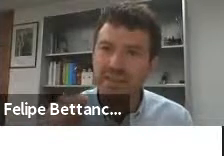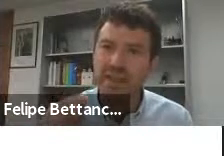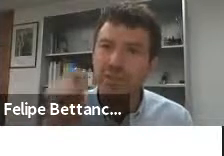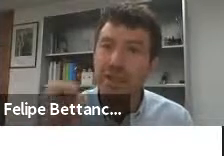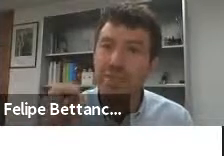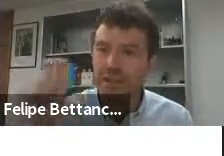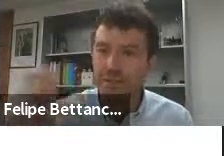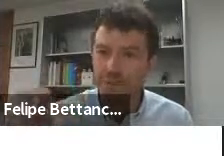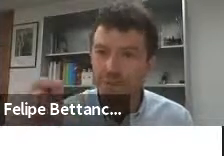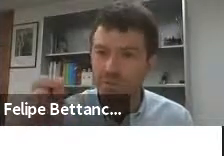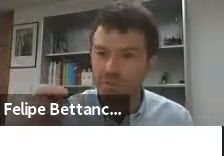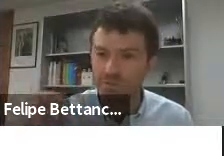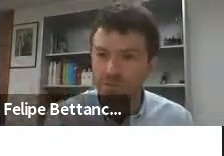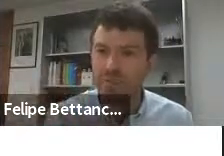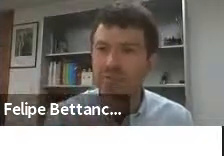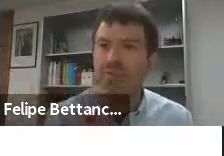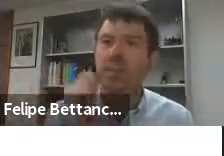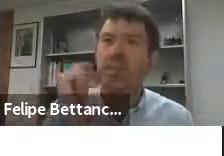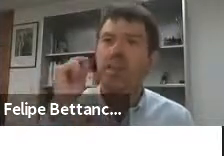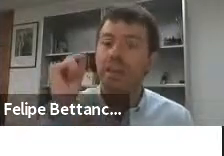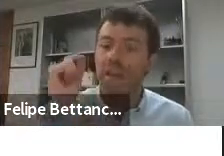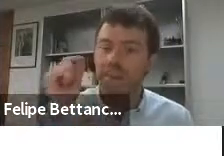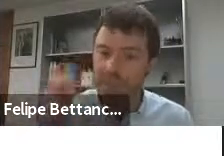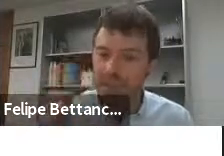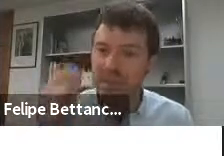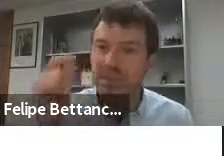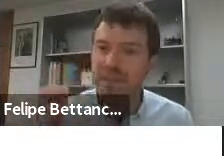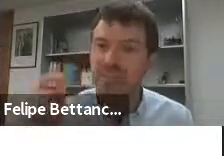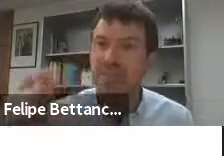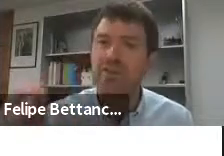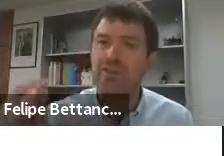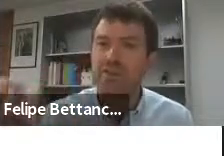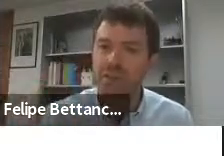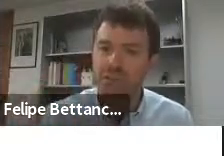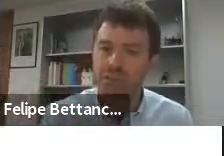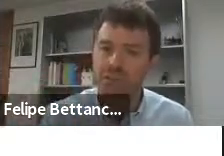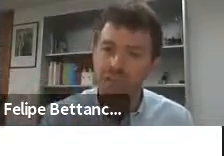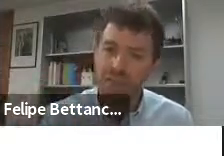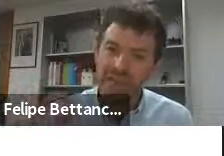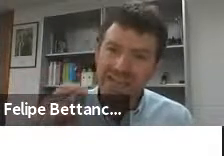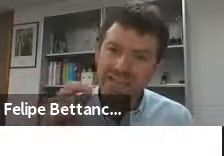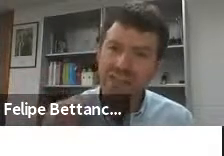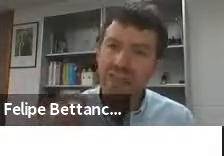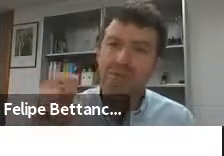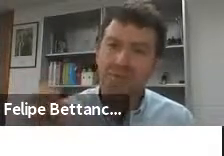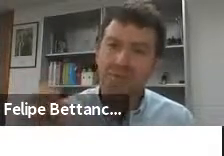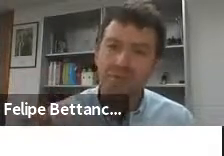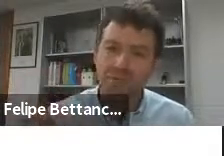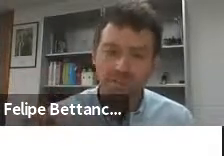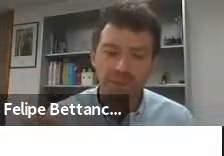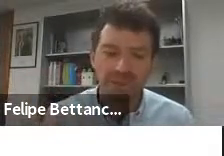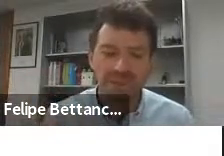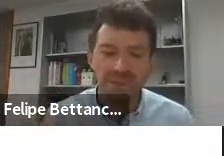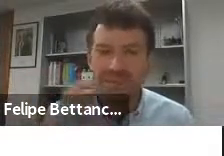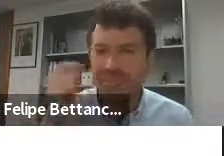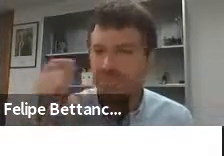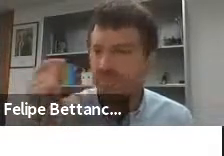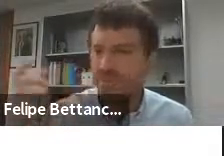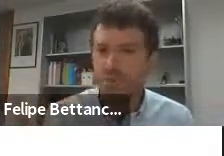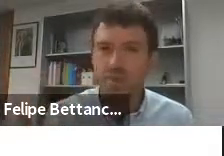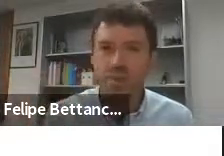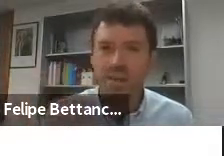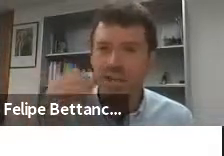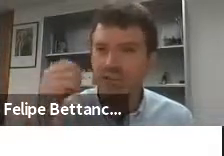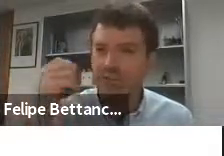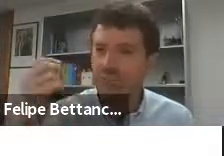ser capaces de reprogramar el rumbo en la medida que va cambiando el contexto esa reprogramación no puede ser